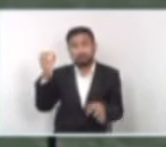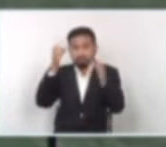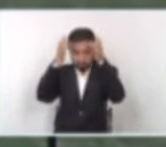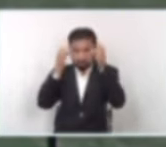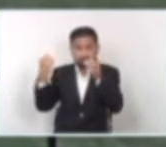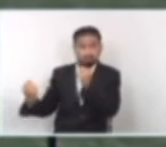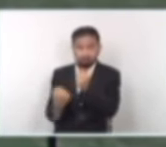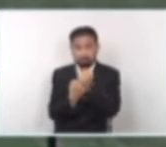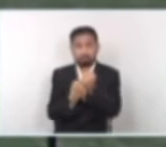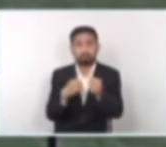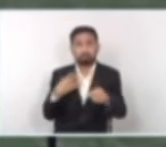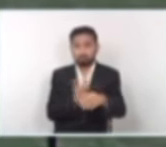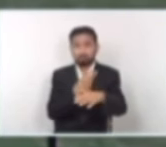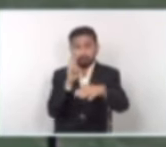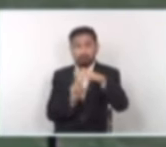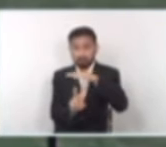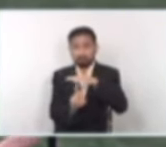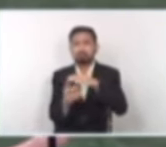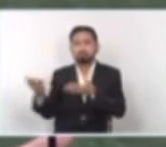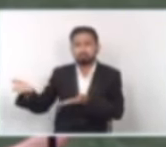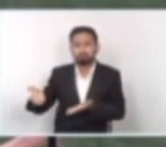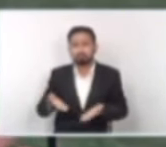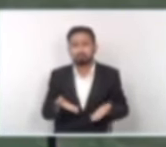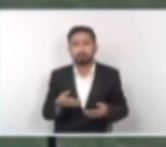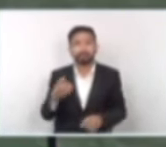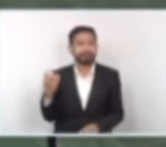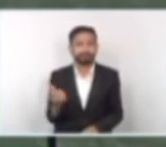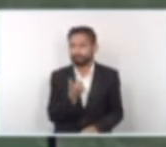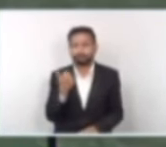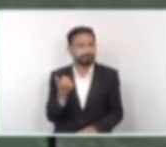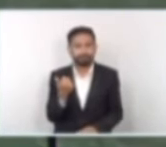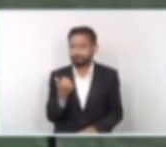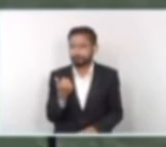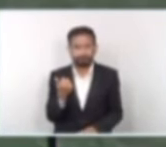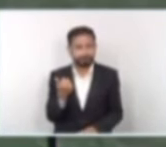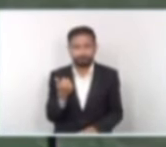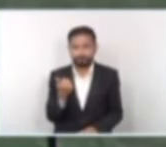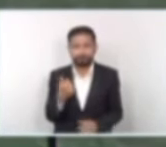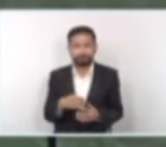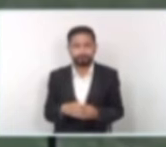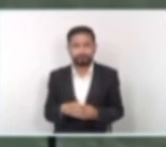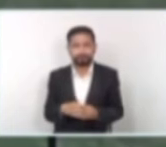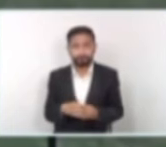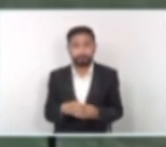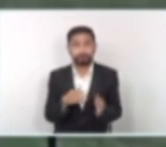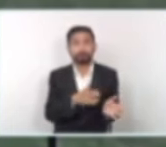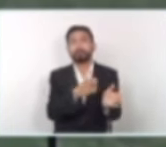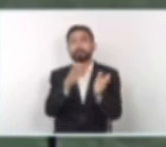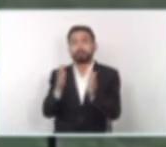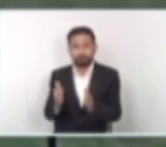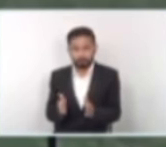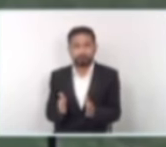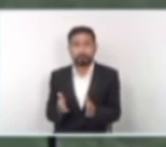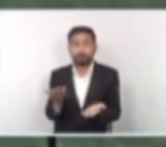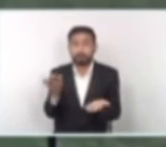a nuestra visión. No será fácil. De hecho, el paso siguiente